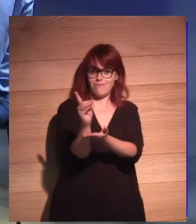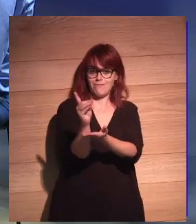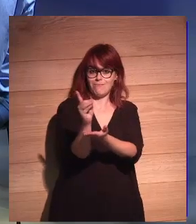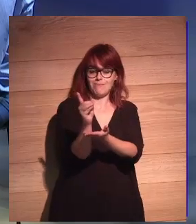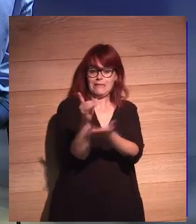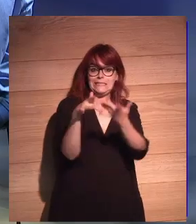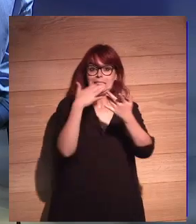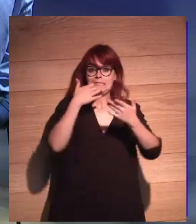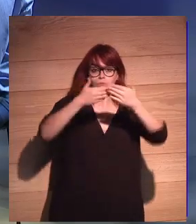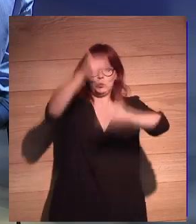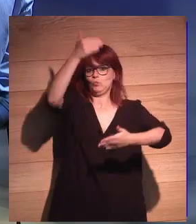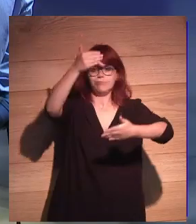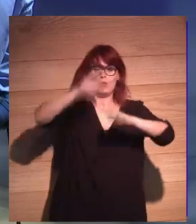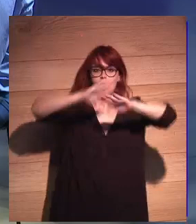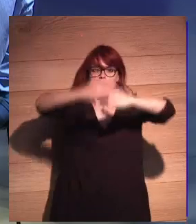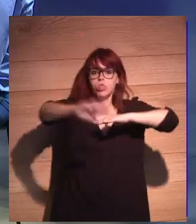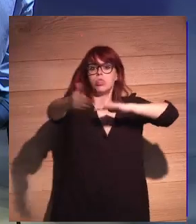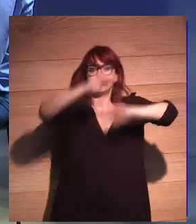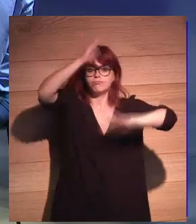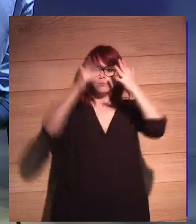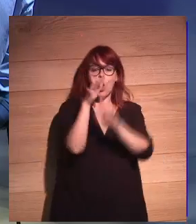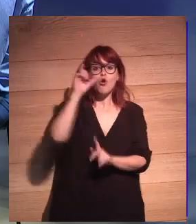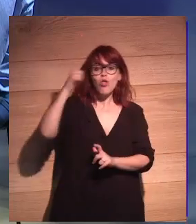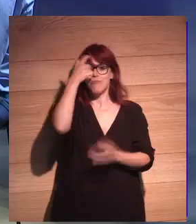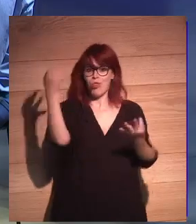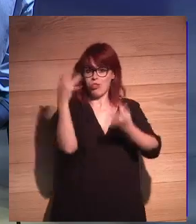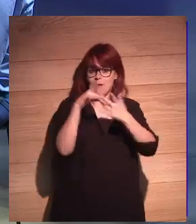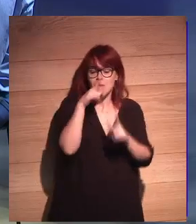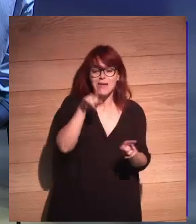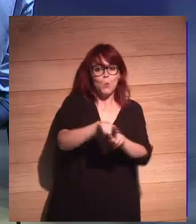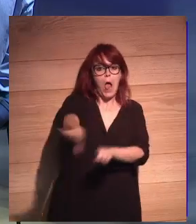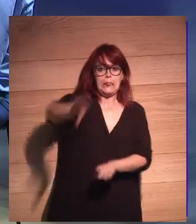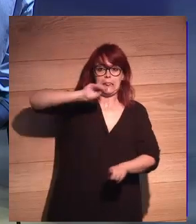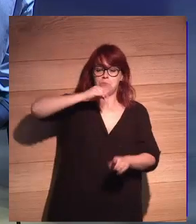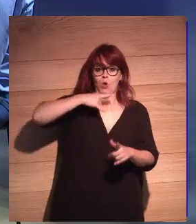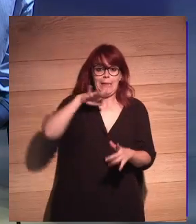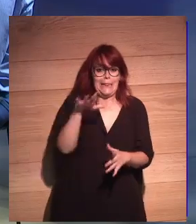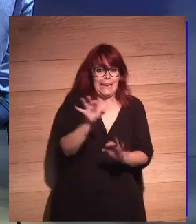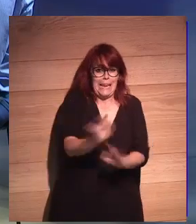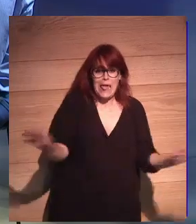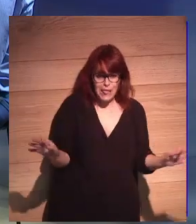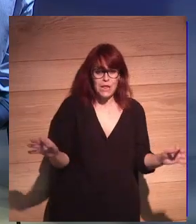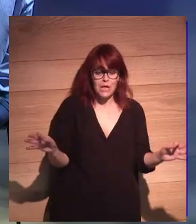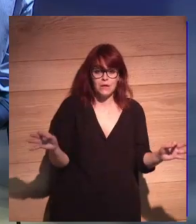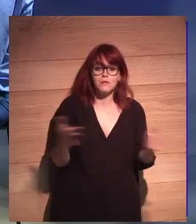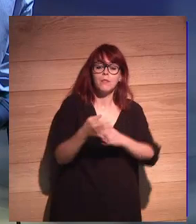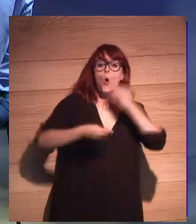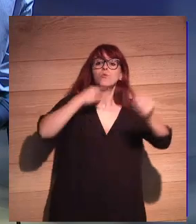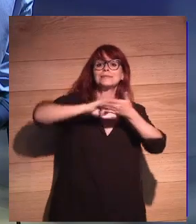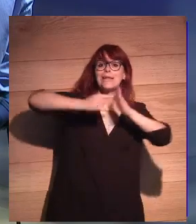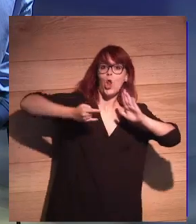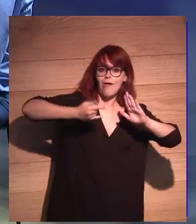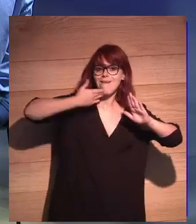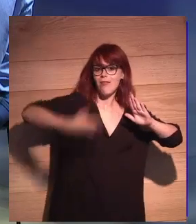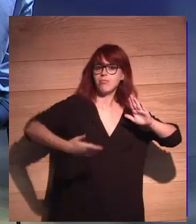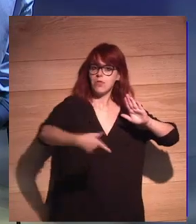no pienso en 3D y tengo esos conceptos, no voy a entender nada, ¿vale? O sea, eso es utilizar la tecnología